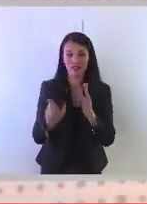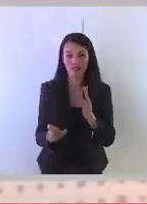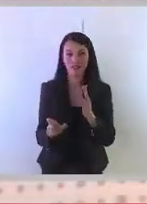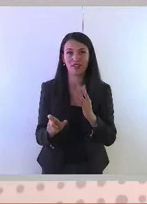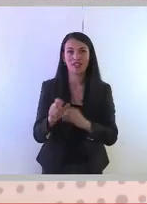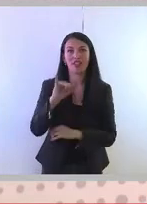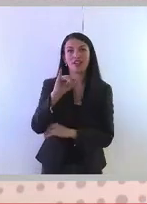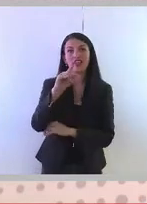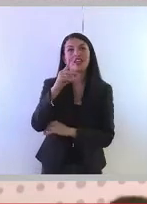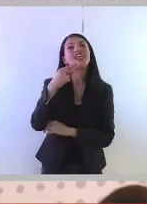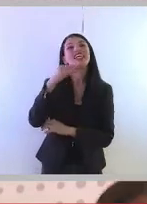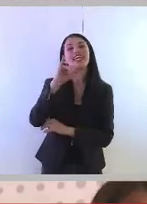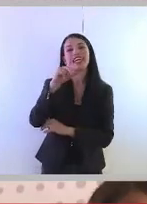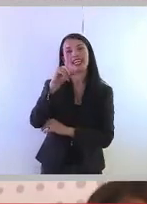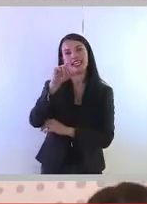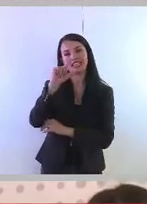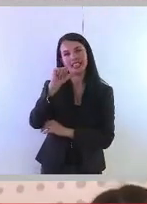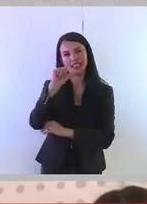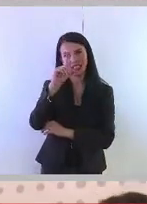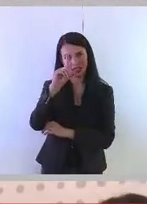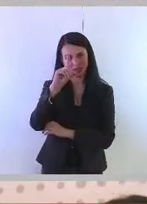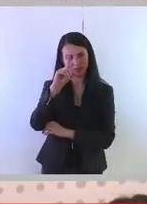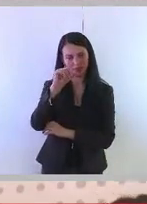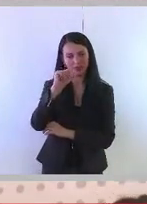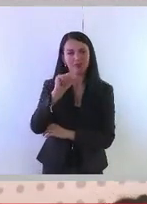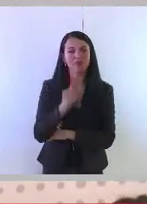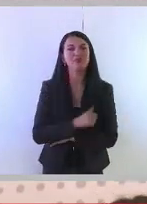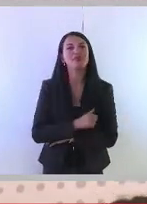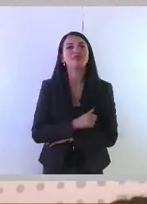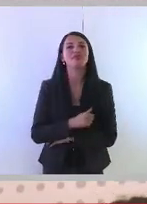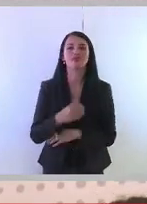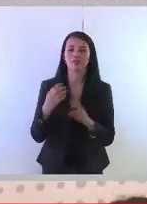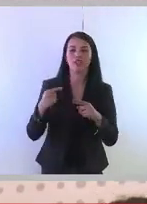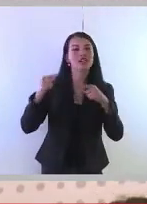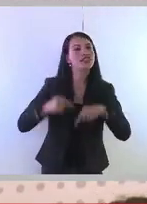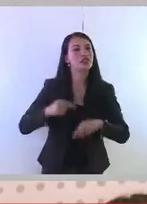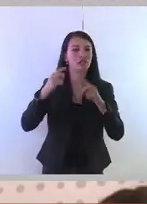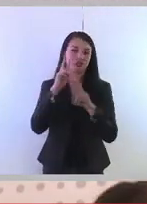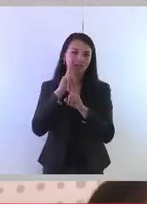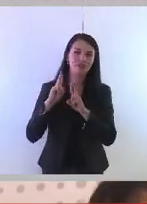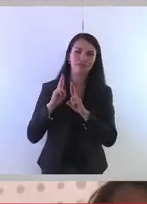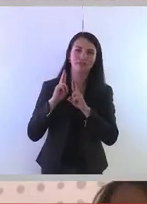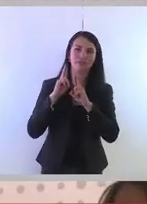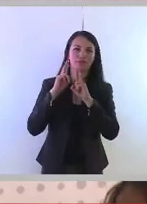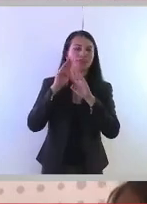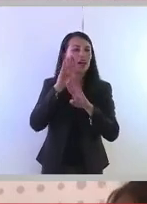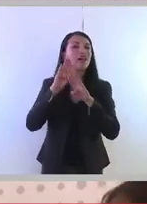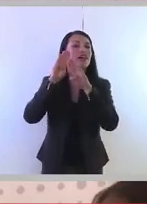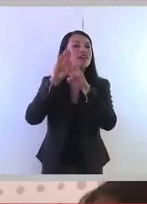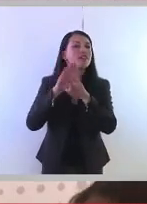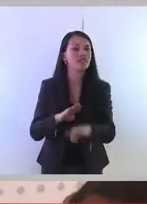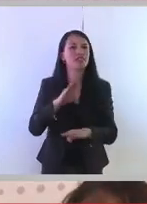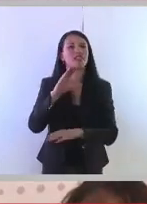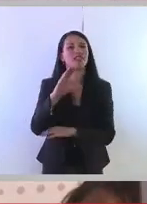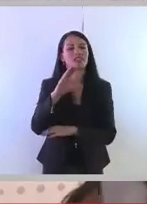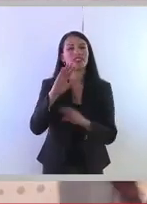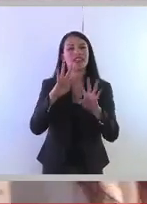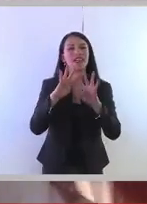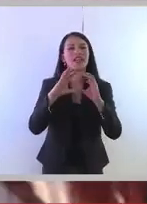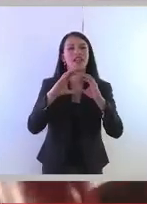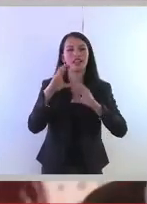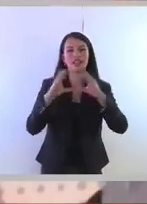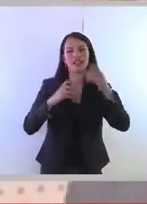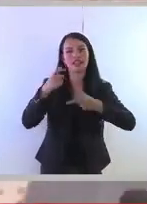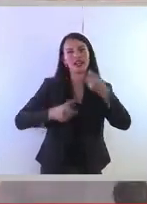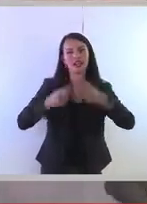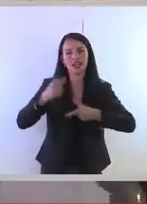Quilcué y también está aquí con nosotros el representante Aljure de la Cámara, de las Curules